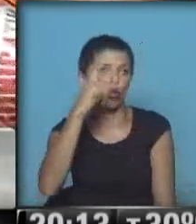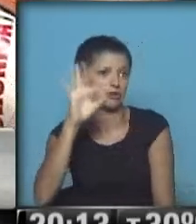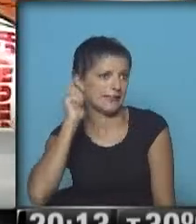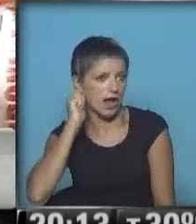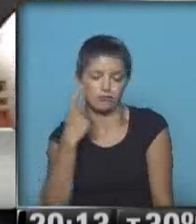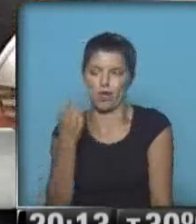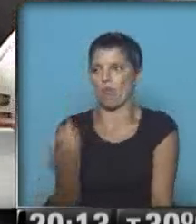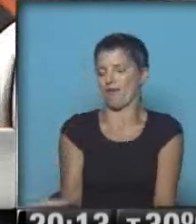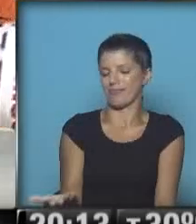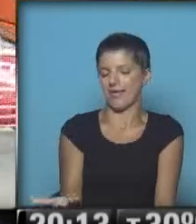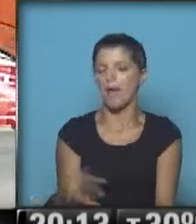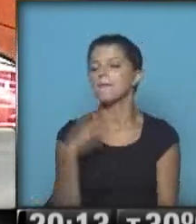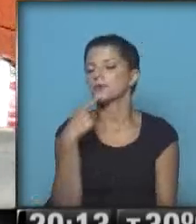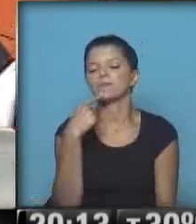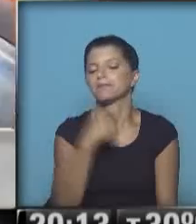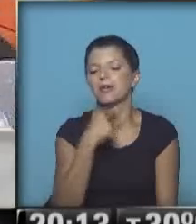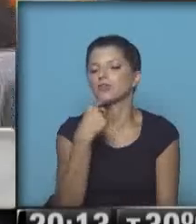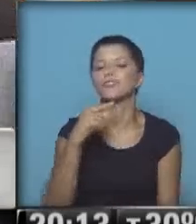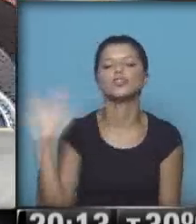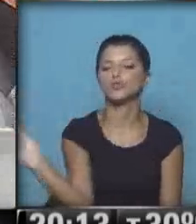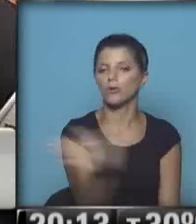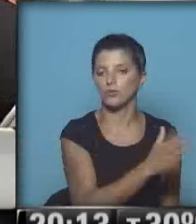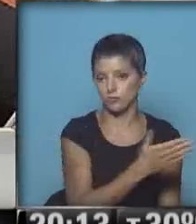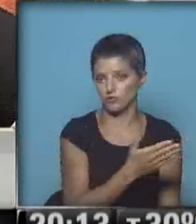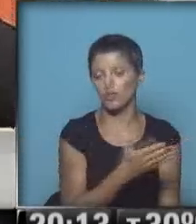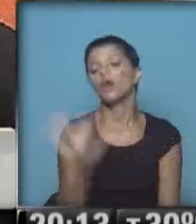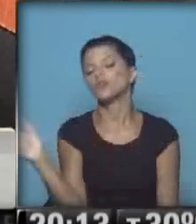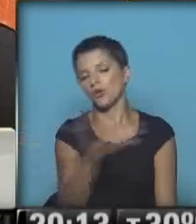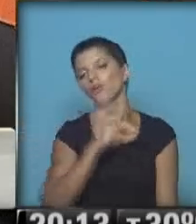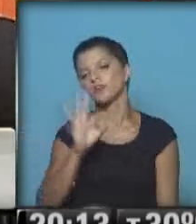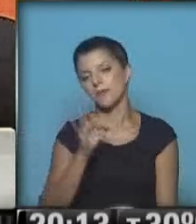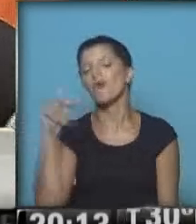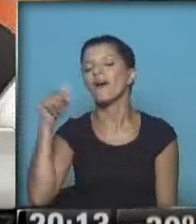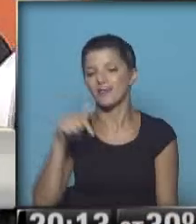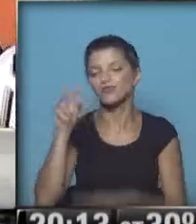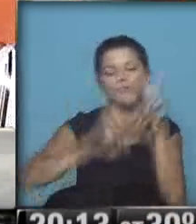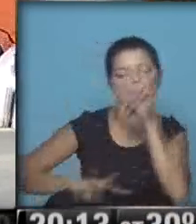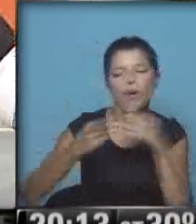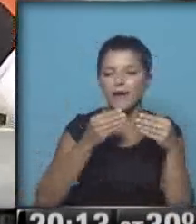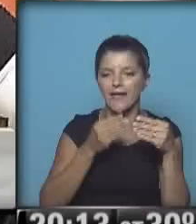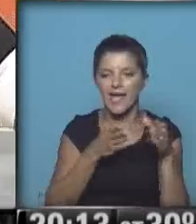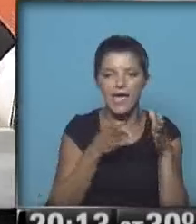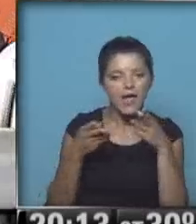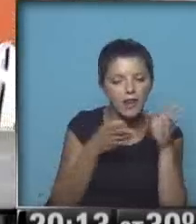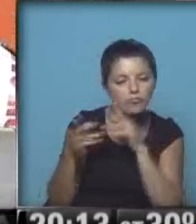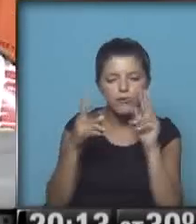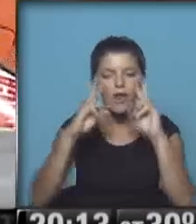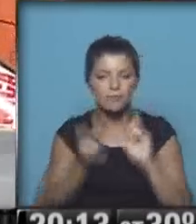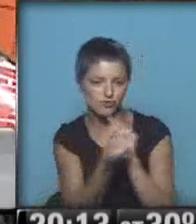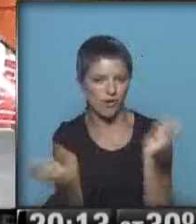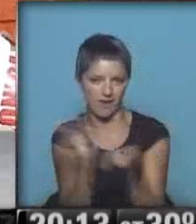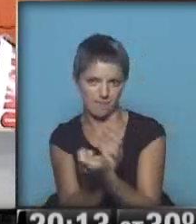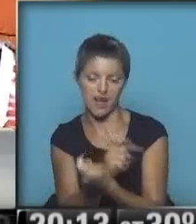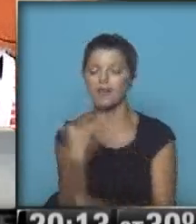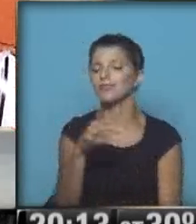quiero decir, todos sabemos todos sabemos que esto está pasando. Lo que quiero decir es que tenemos que ser